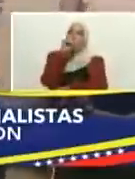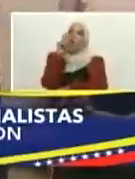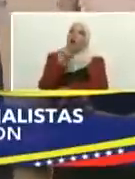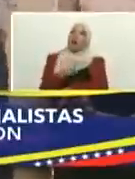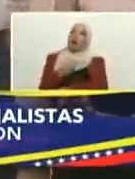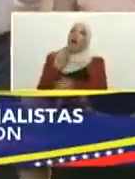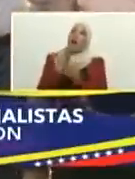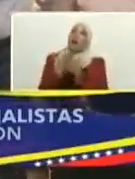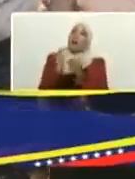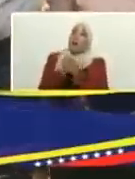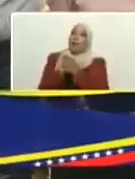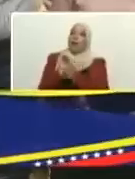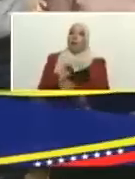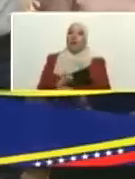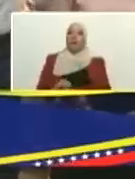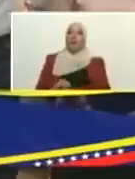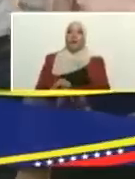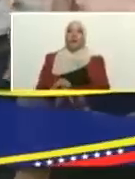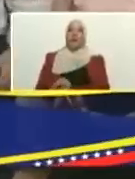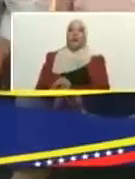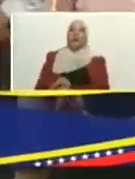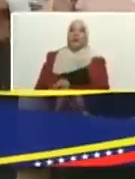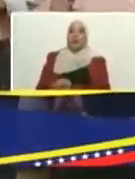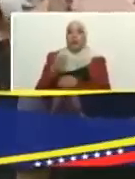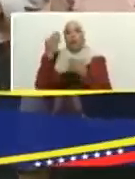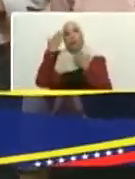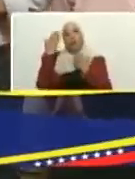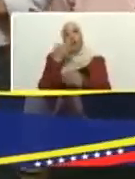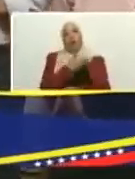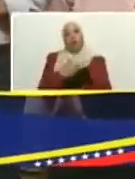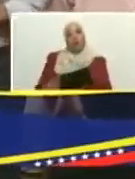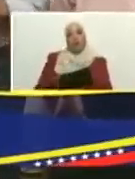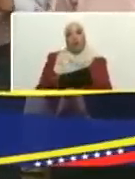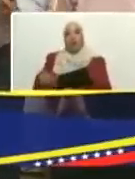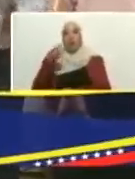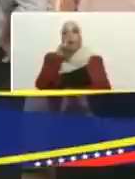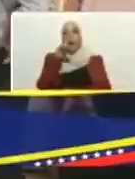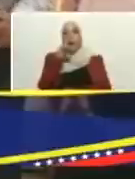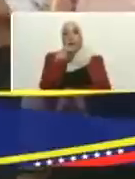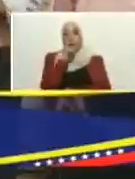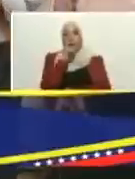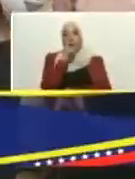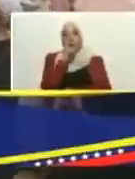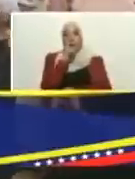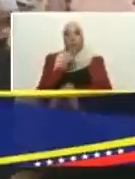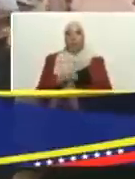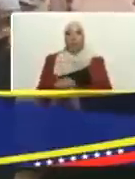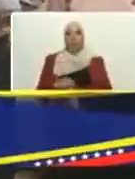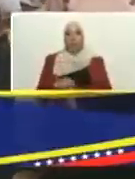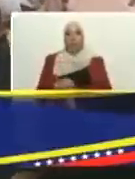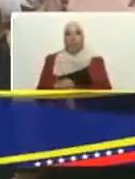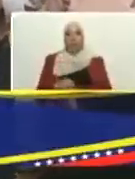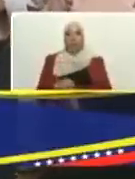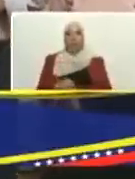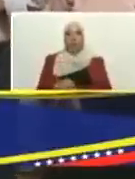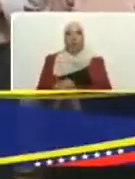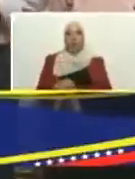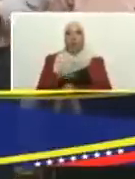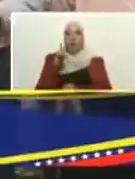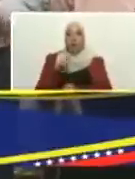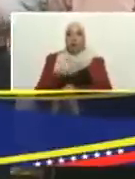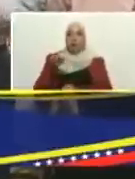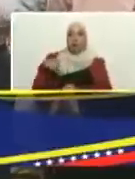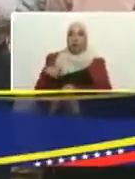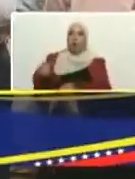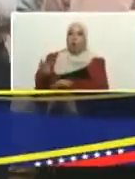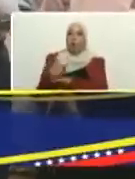Muchas gracias, Héctor. Bueno, presidente, un gran saludo aquí desde el Gran Sucre, en Petare. Y bien, como lo decía nuestro